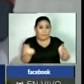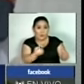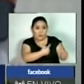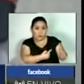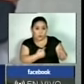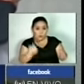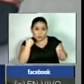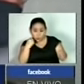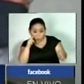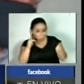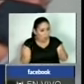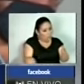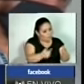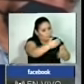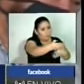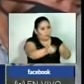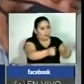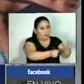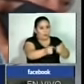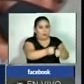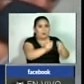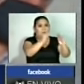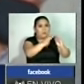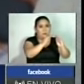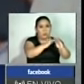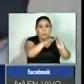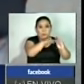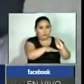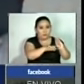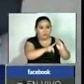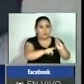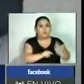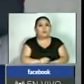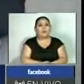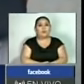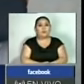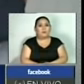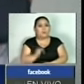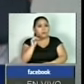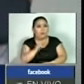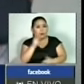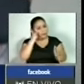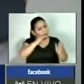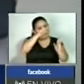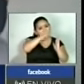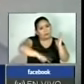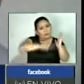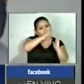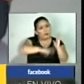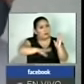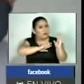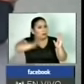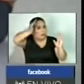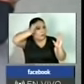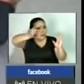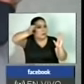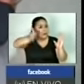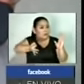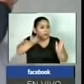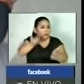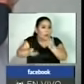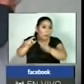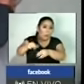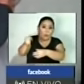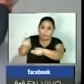sorprendida violando la cuarentena domiciliar. Pero hasta hoy no sabemos cuál es la última decisión. Puede ser que traigan